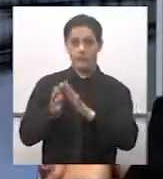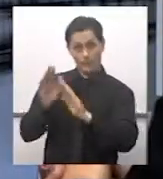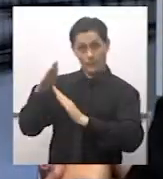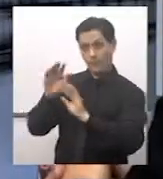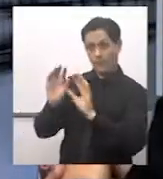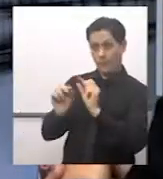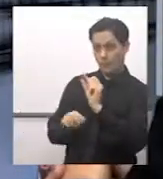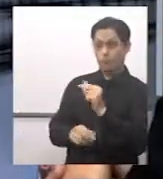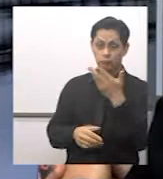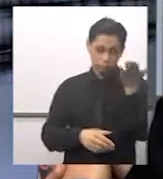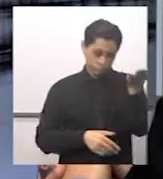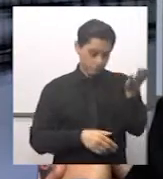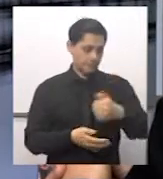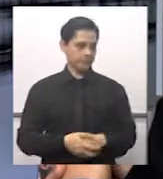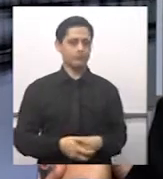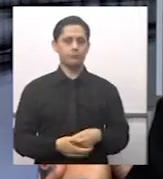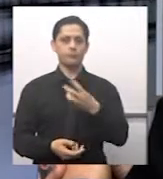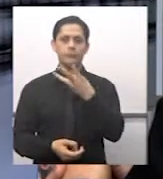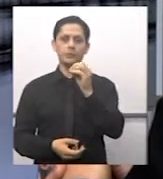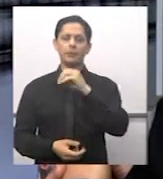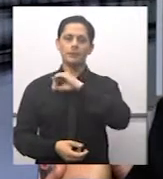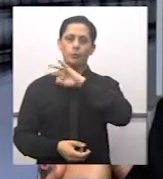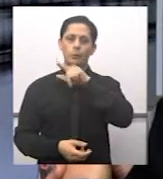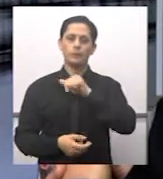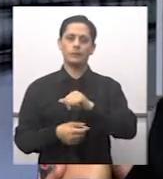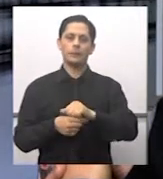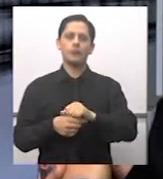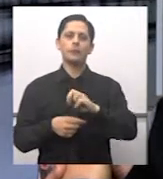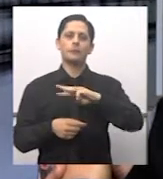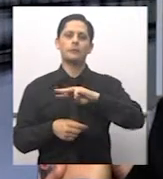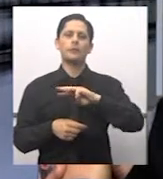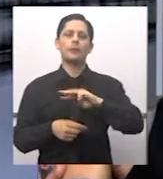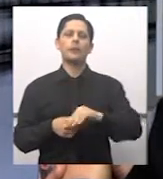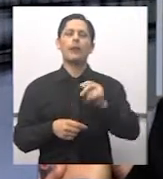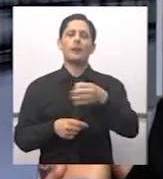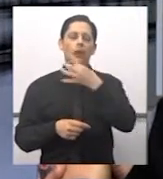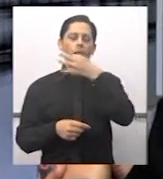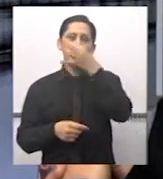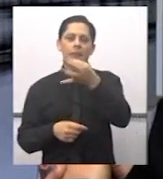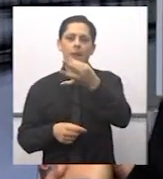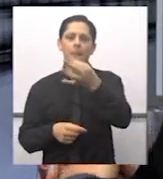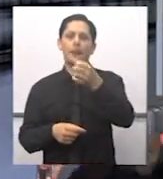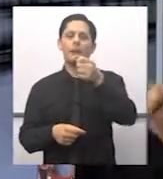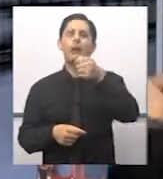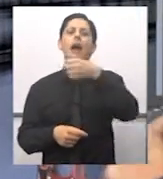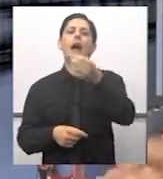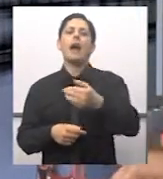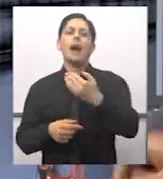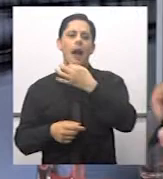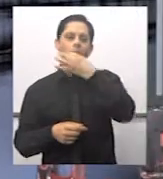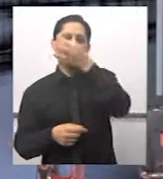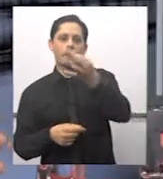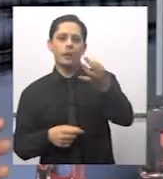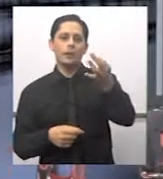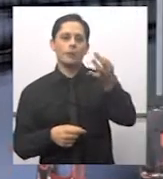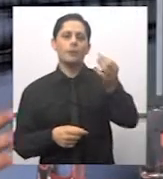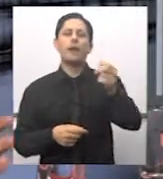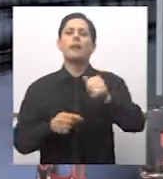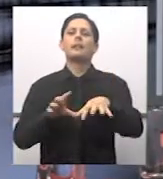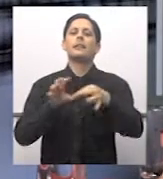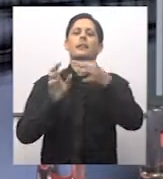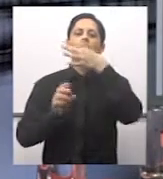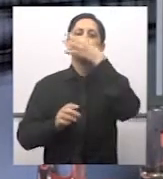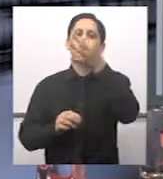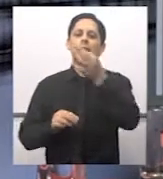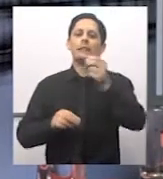dirigirme a ustedes que están en su casa, con su familia y decirles que estamos absolutamente seguros que el próximo año, 2019, queda